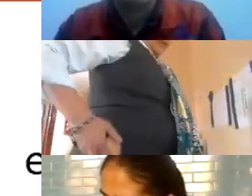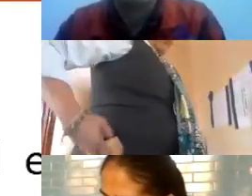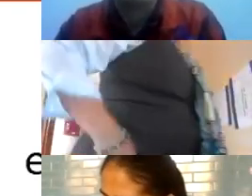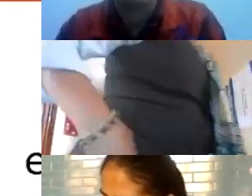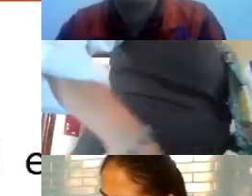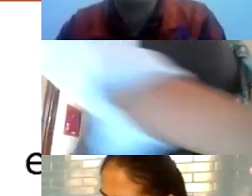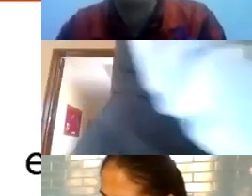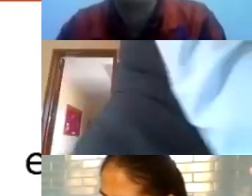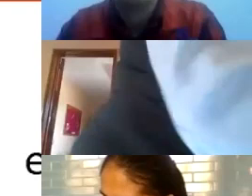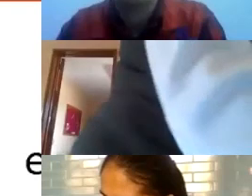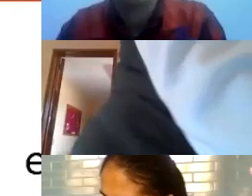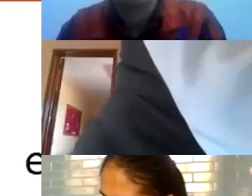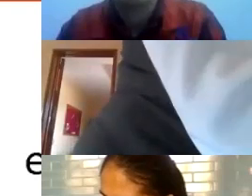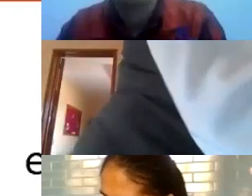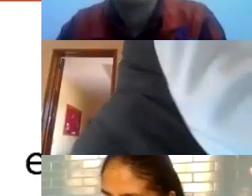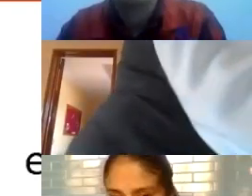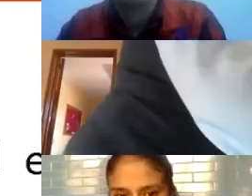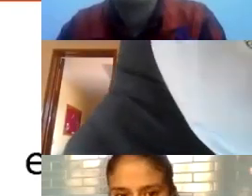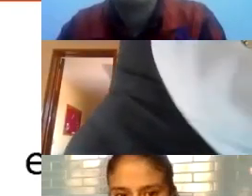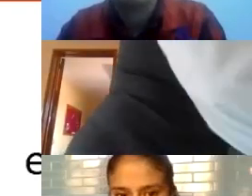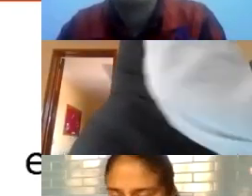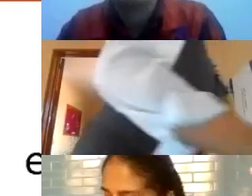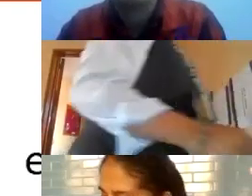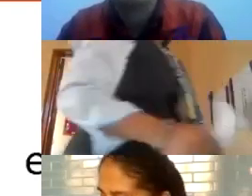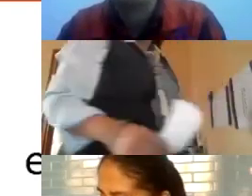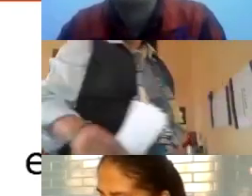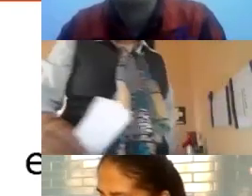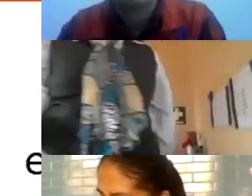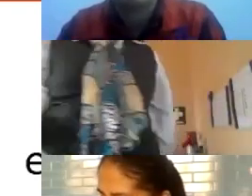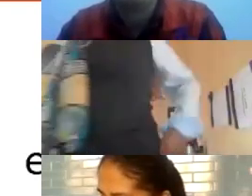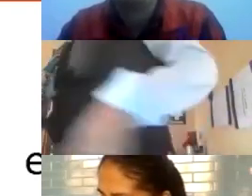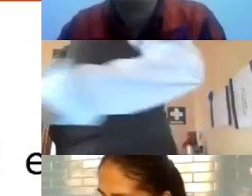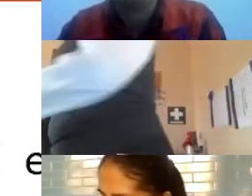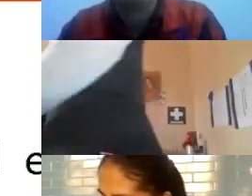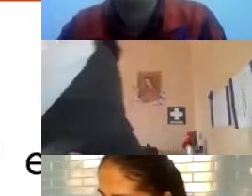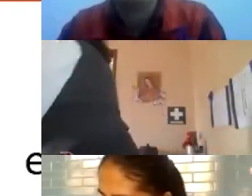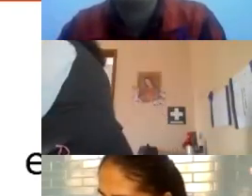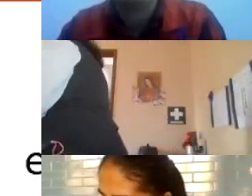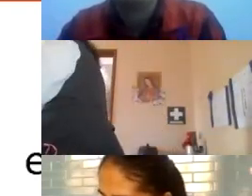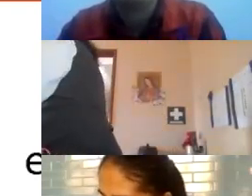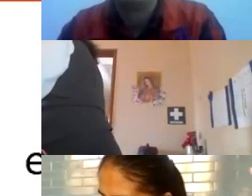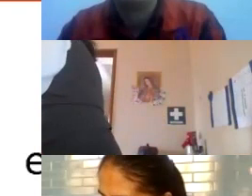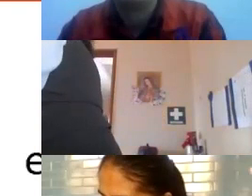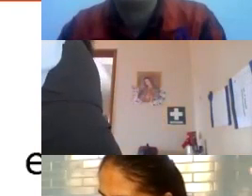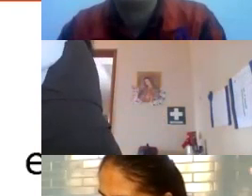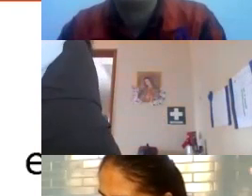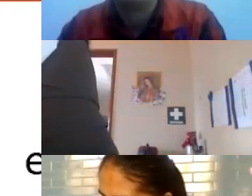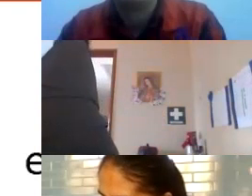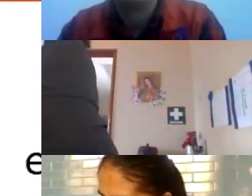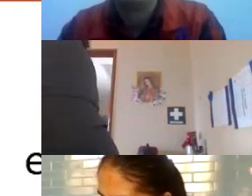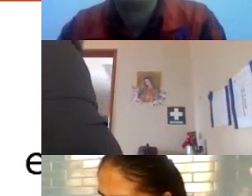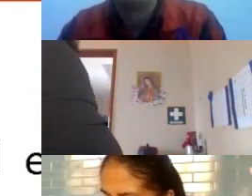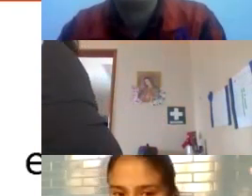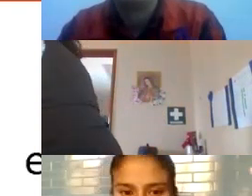que puedes dar, ¿no? Porque en una piel cerrada, digamos, bueno, la limpieza que puedes hacer